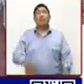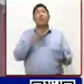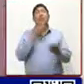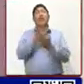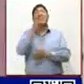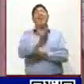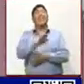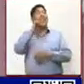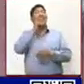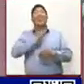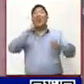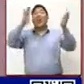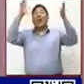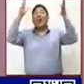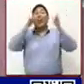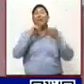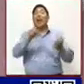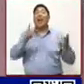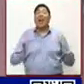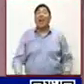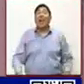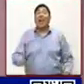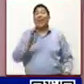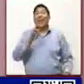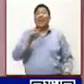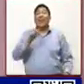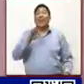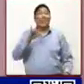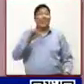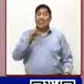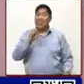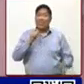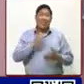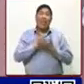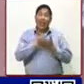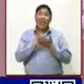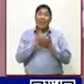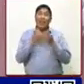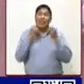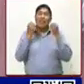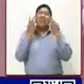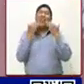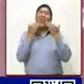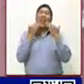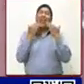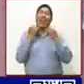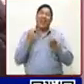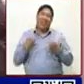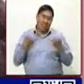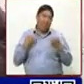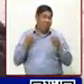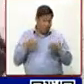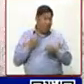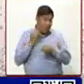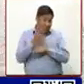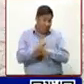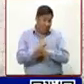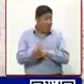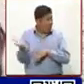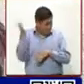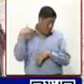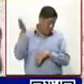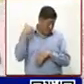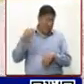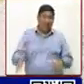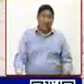Buenas tardes. Señora Francisca, ¿cómo está? Hola, abuelita, hemos traído ayuda. Es mil gracias, joven. ¿Podemos pasar? Sí,